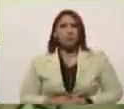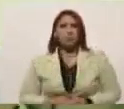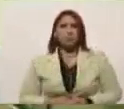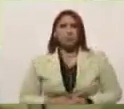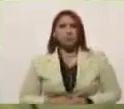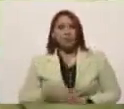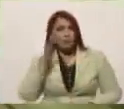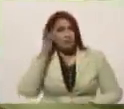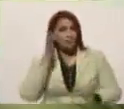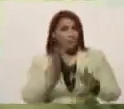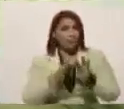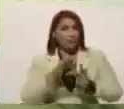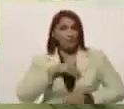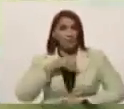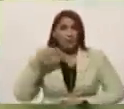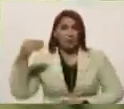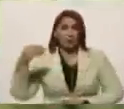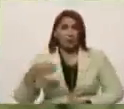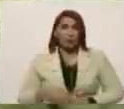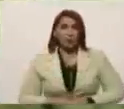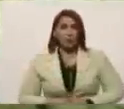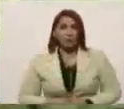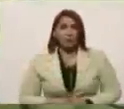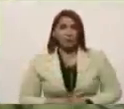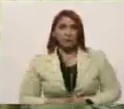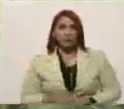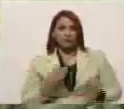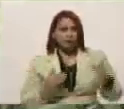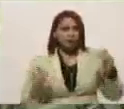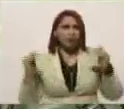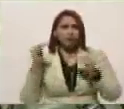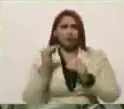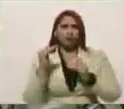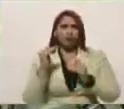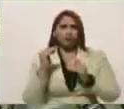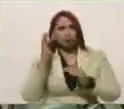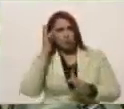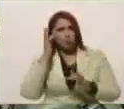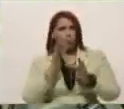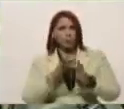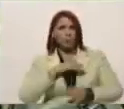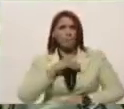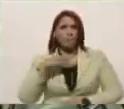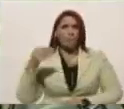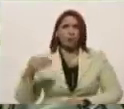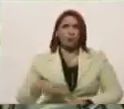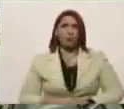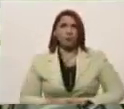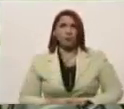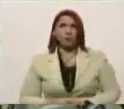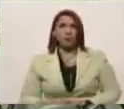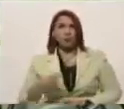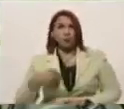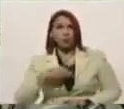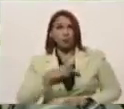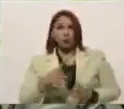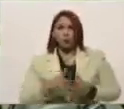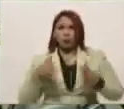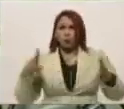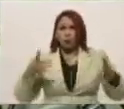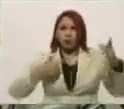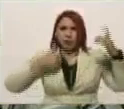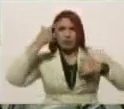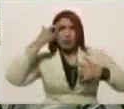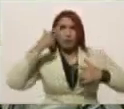esa fe y ese espíritu es la moral, la fe y el espíritu de nuestro gigante